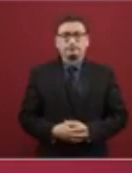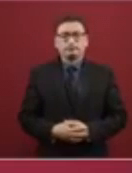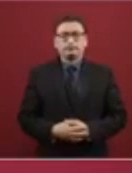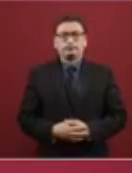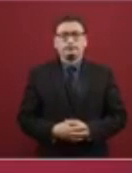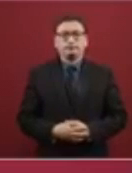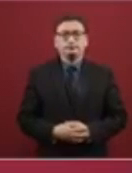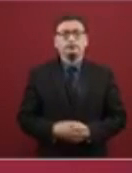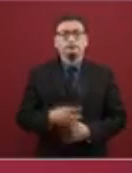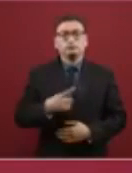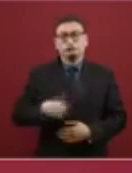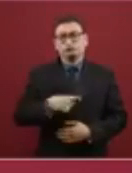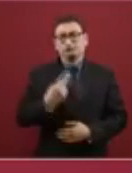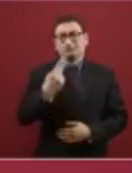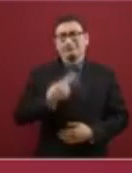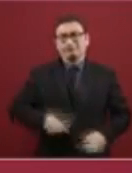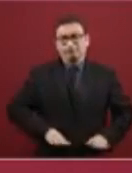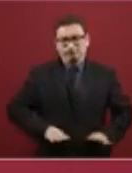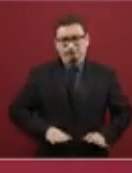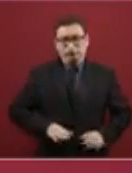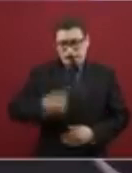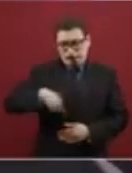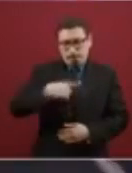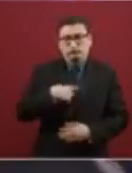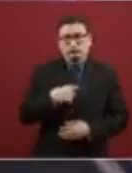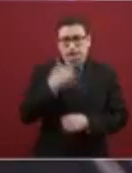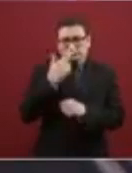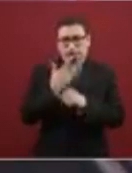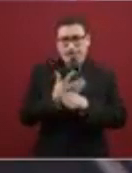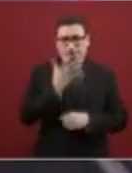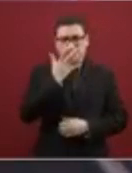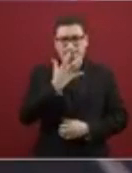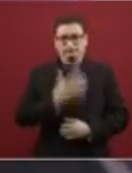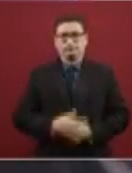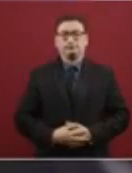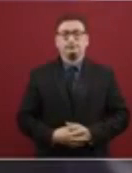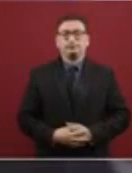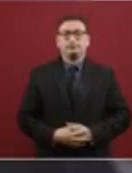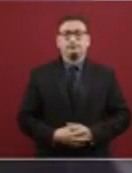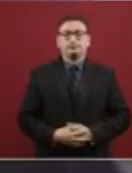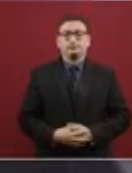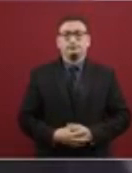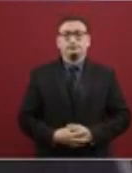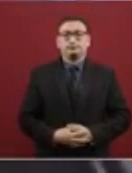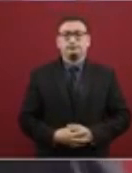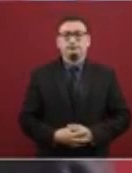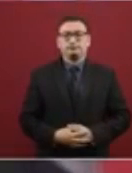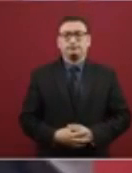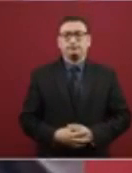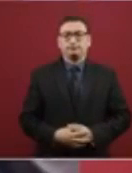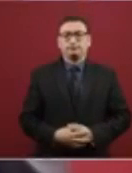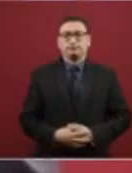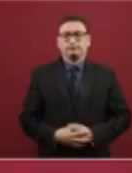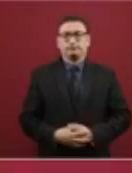implica también una actitud de parte nuestra responsable y el que no